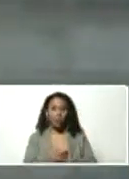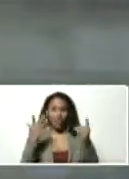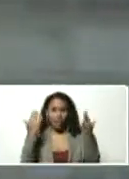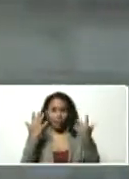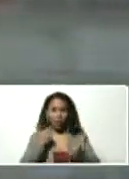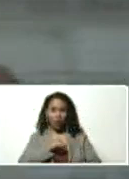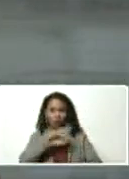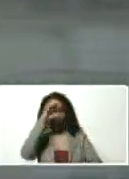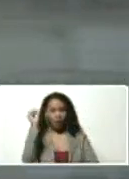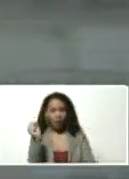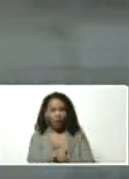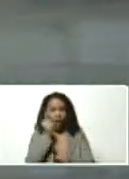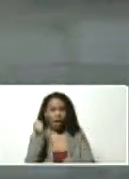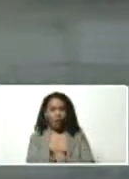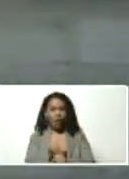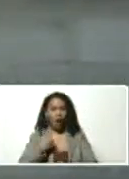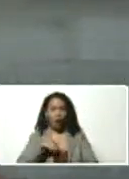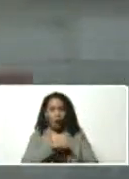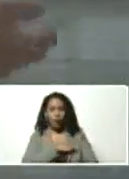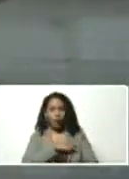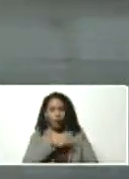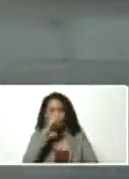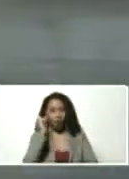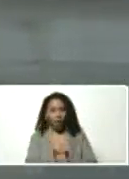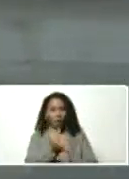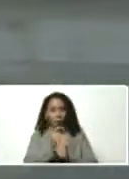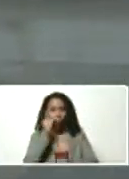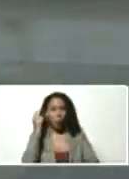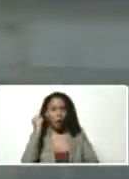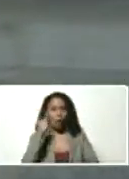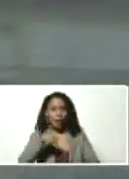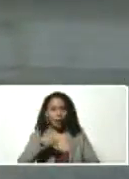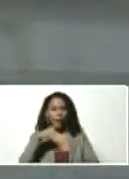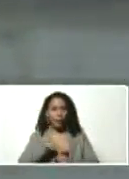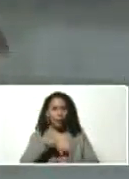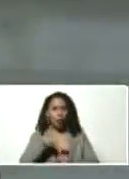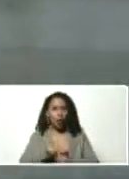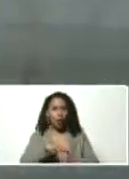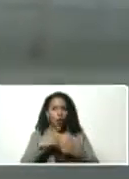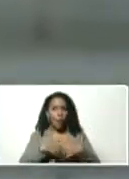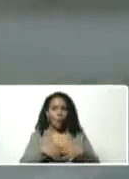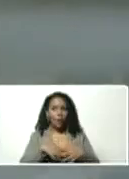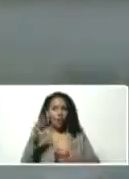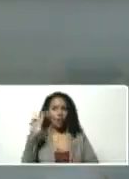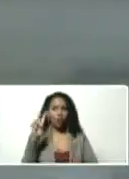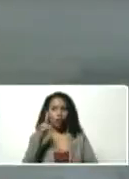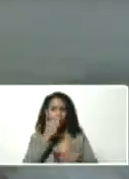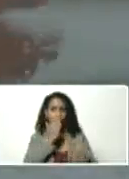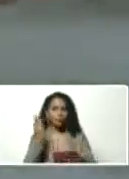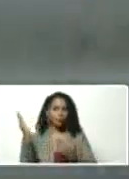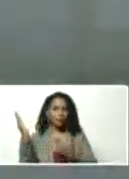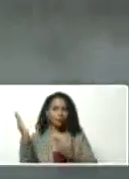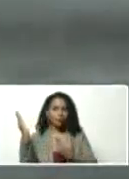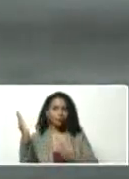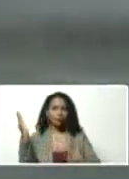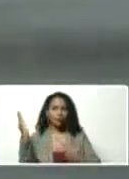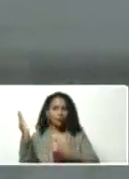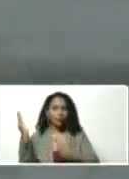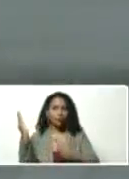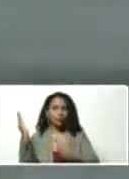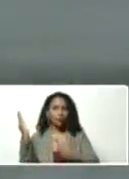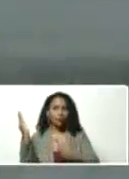nuestros trabajadores y de nuestras trabajadoras de Pequivén. Aquí está ya la resina que